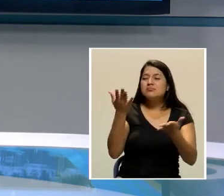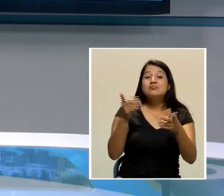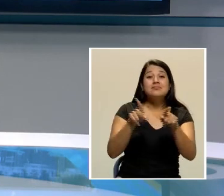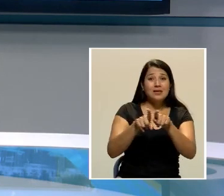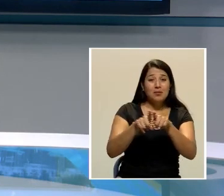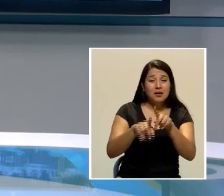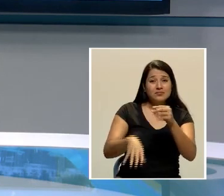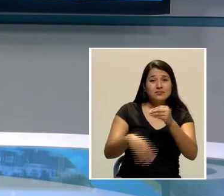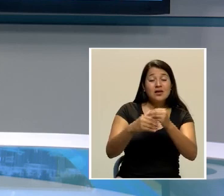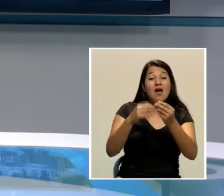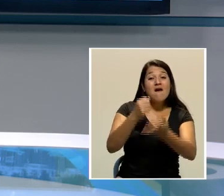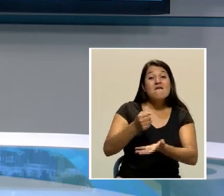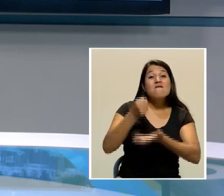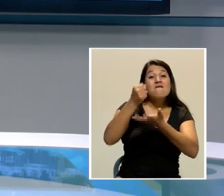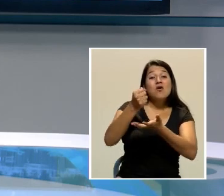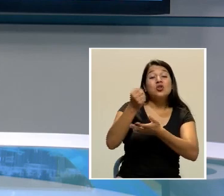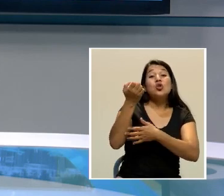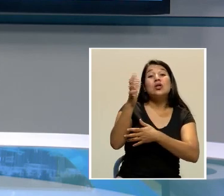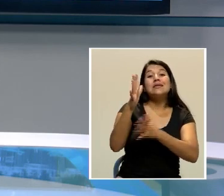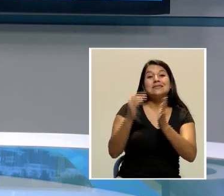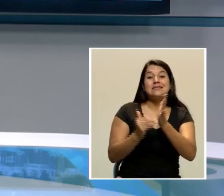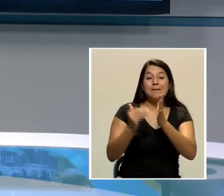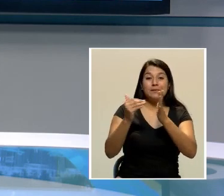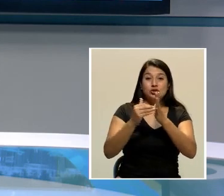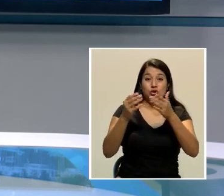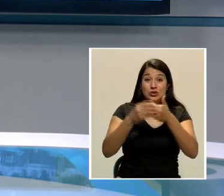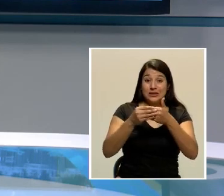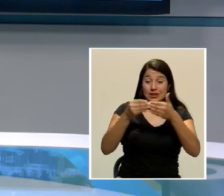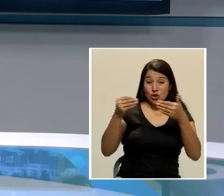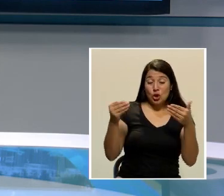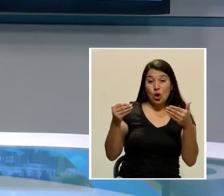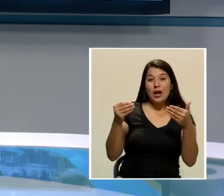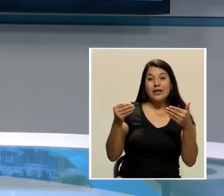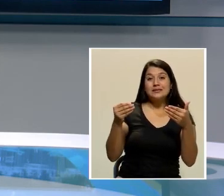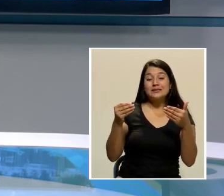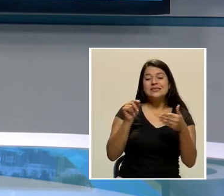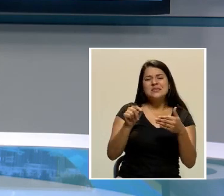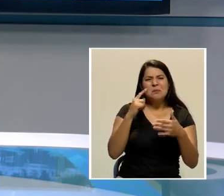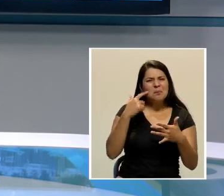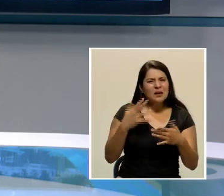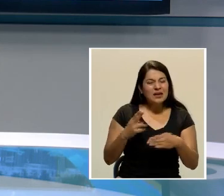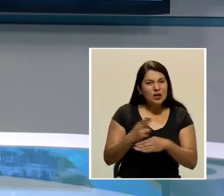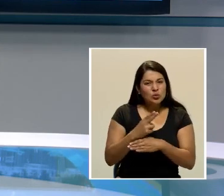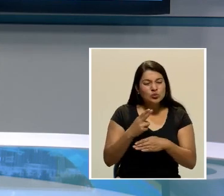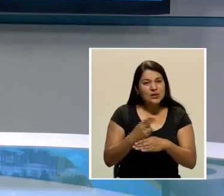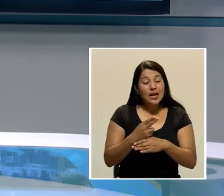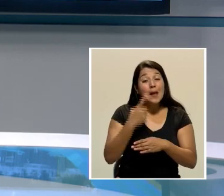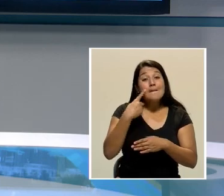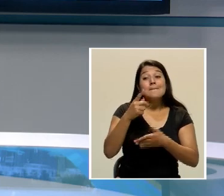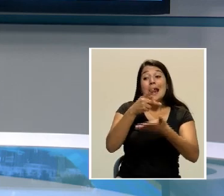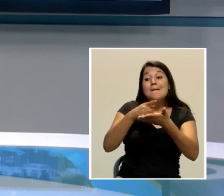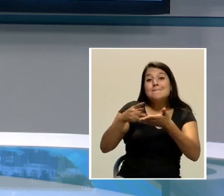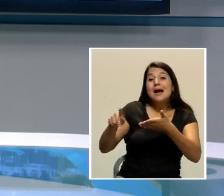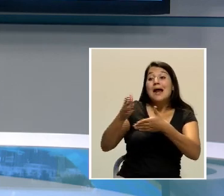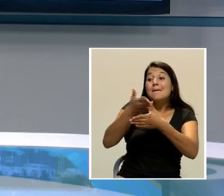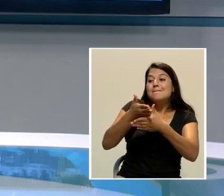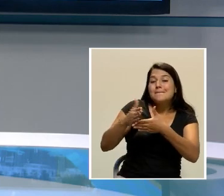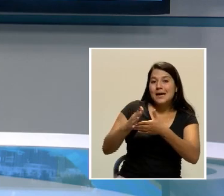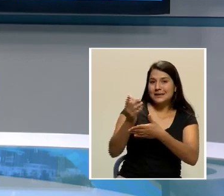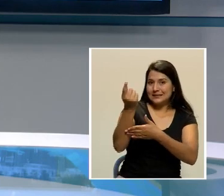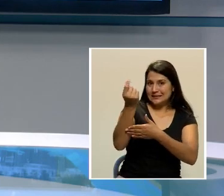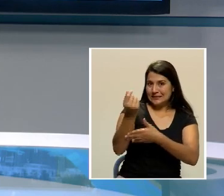también un fondo de $15 millones no reembolsables que se usarían para pagar una parte de las